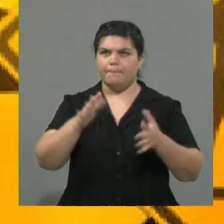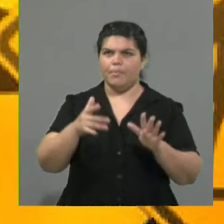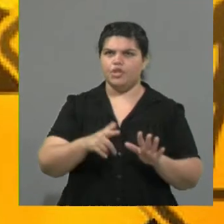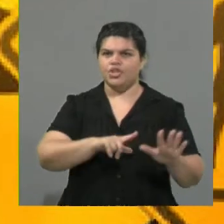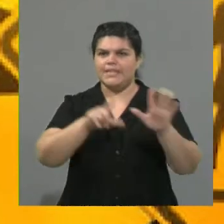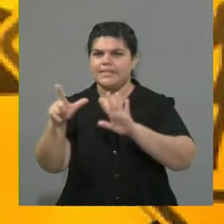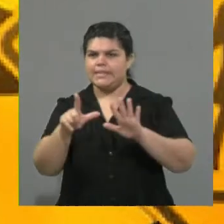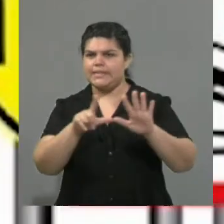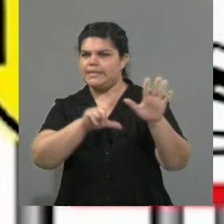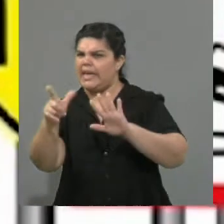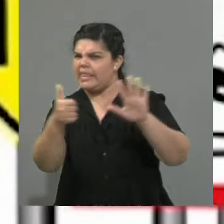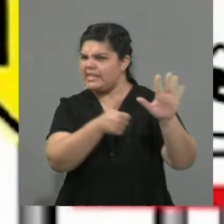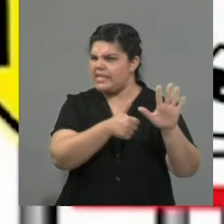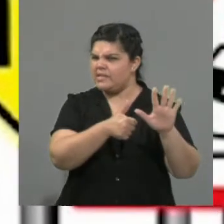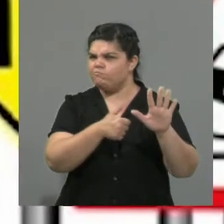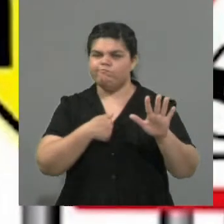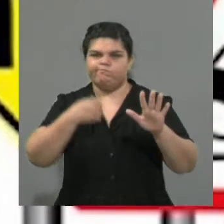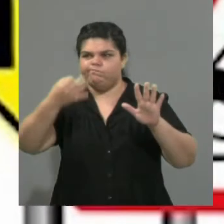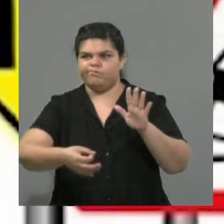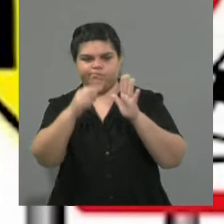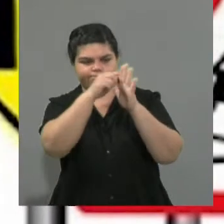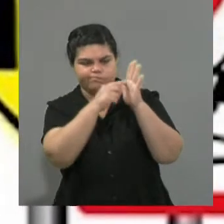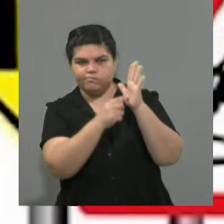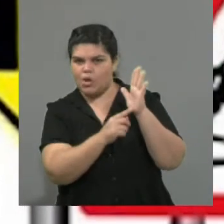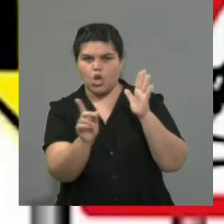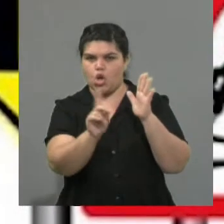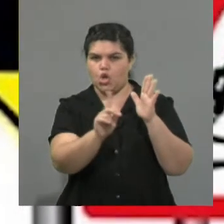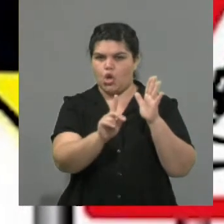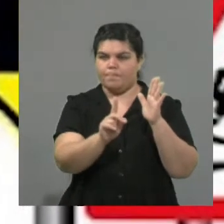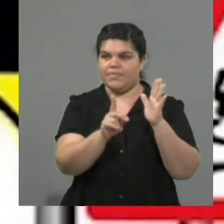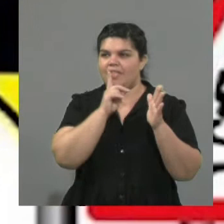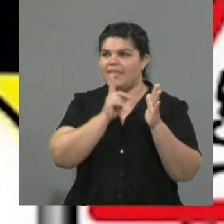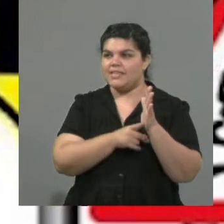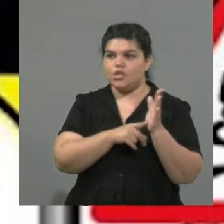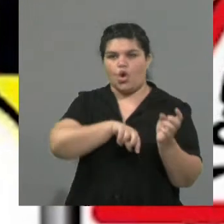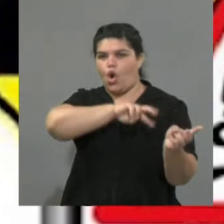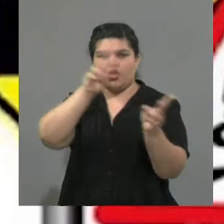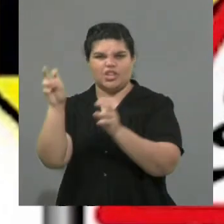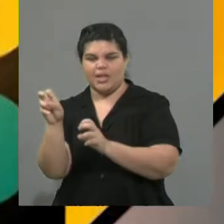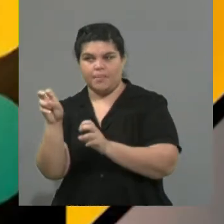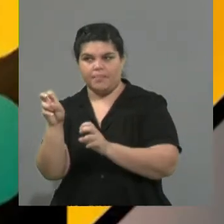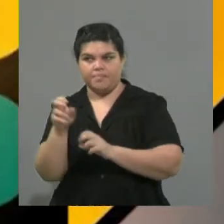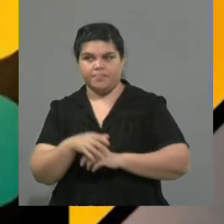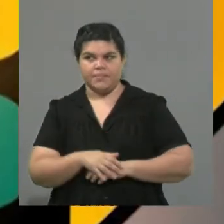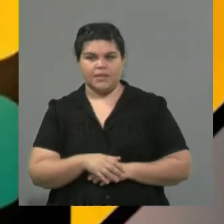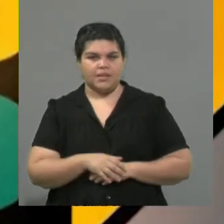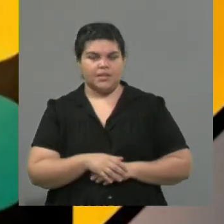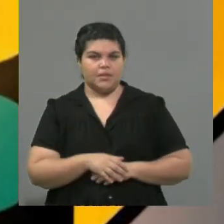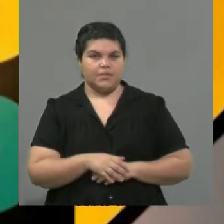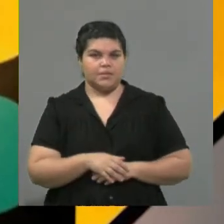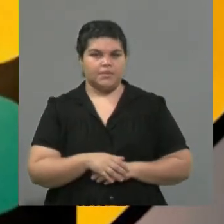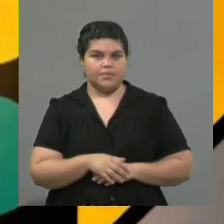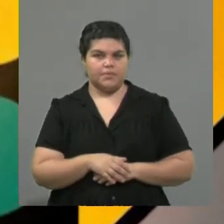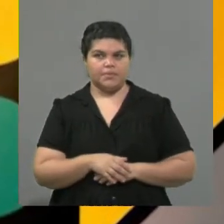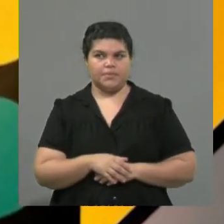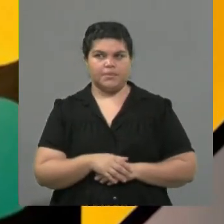las tengo en este momento presente porque habíamos decidido hablar sobre el tema del decenio de la seguridad vial, que